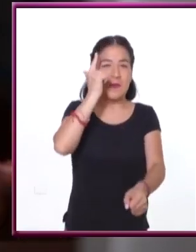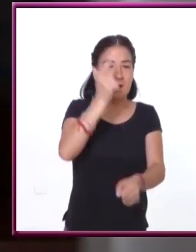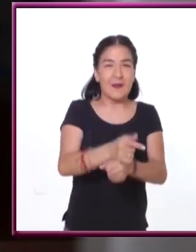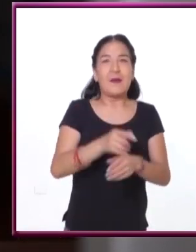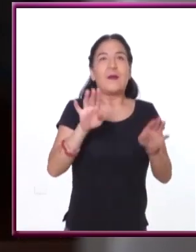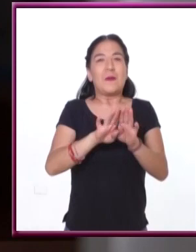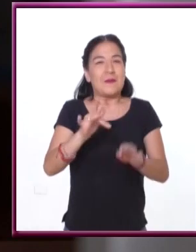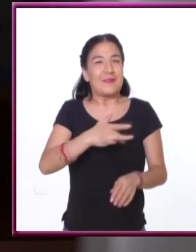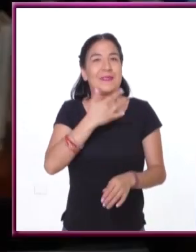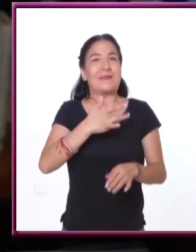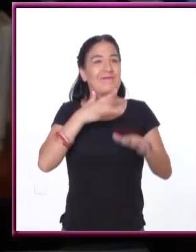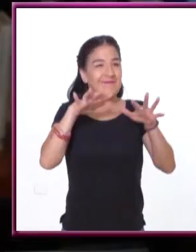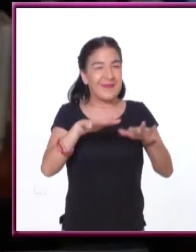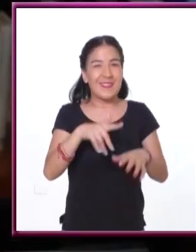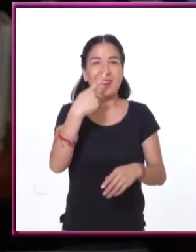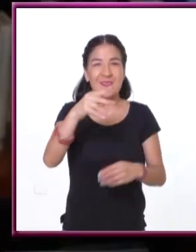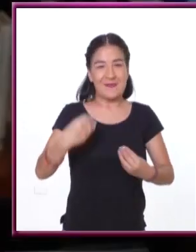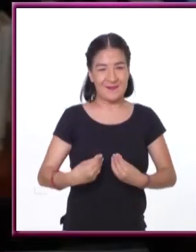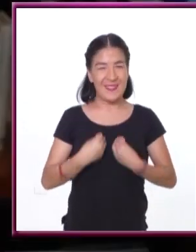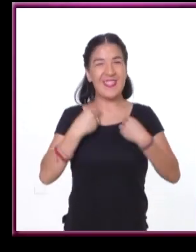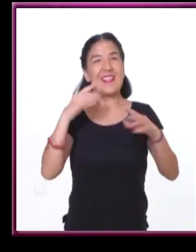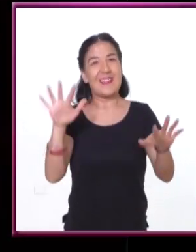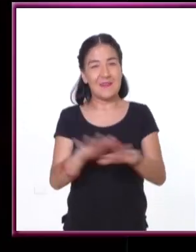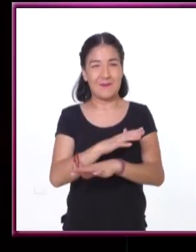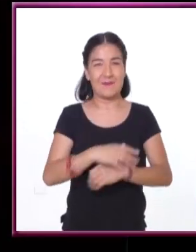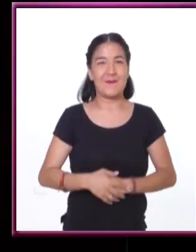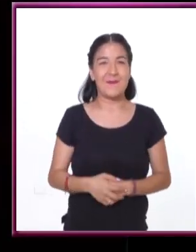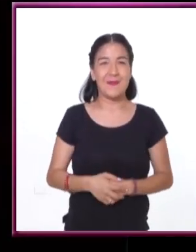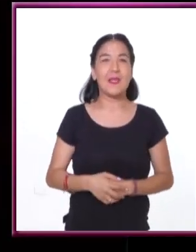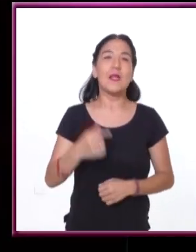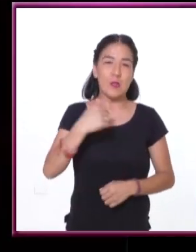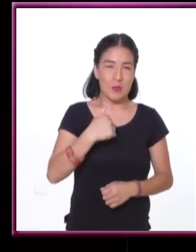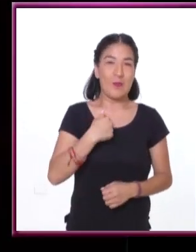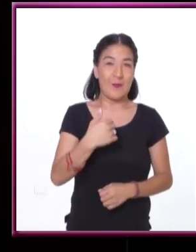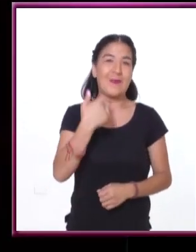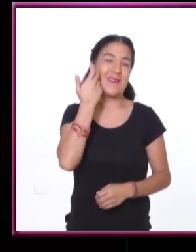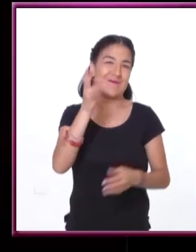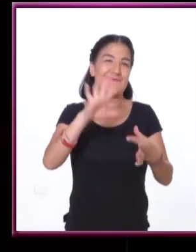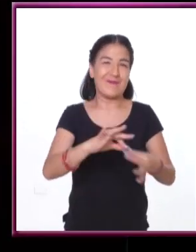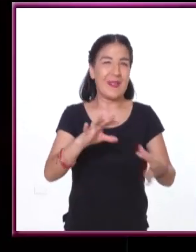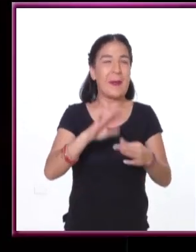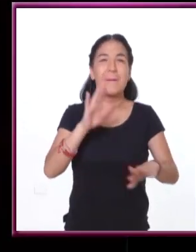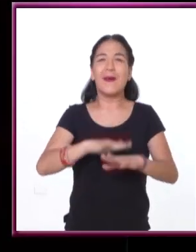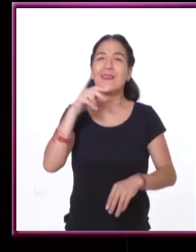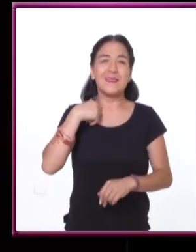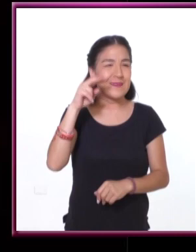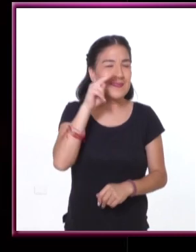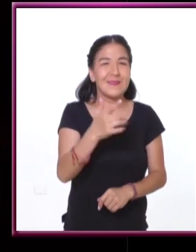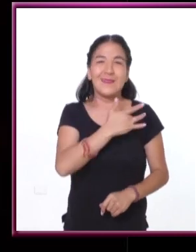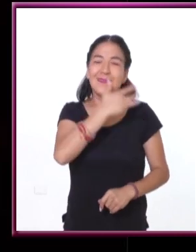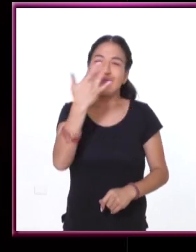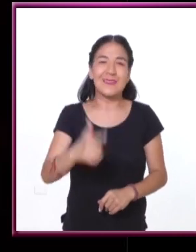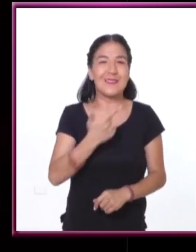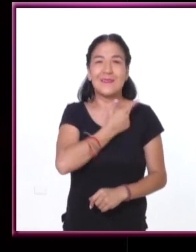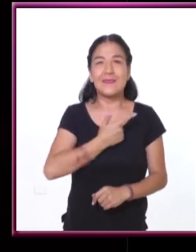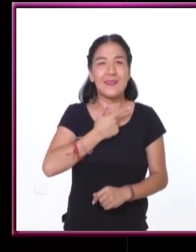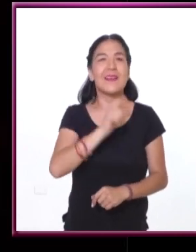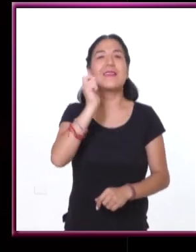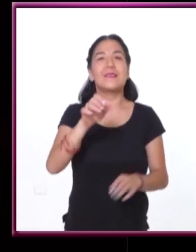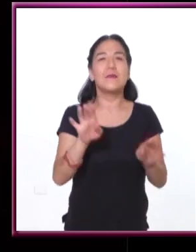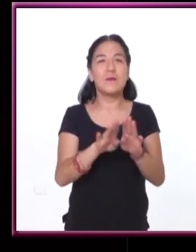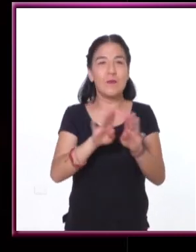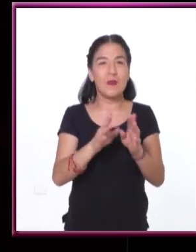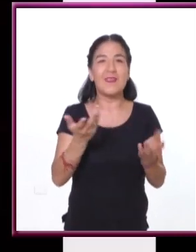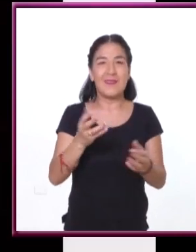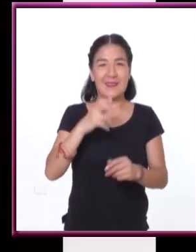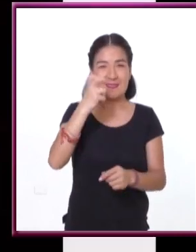haya impactado su vida? Quería mencionar algo que a mí me maravilló y que tiene que ver con la formación de